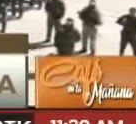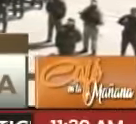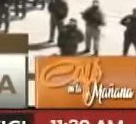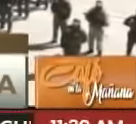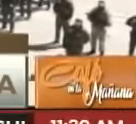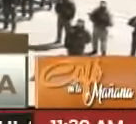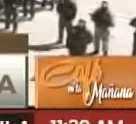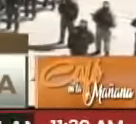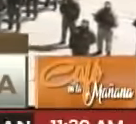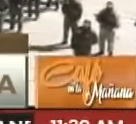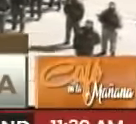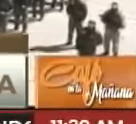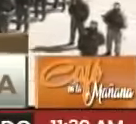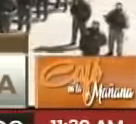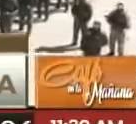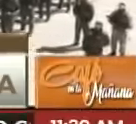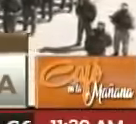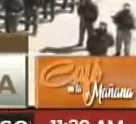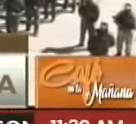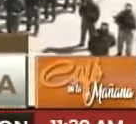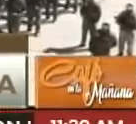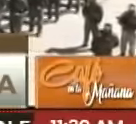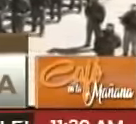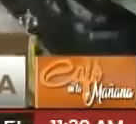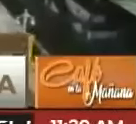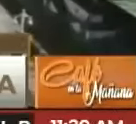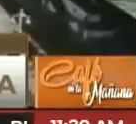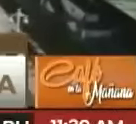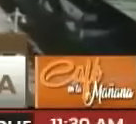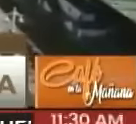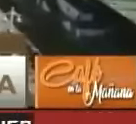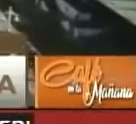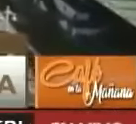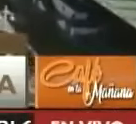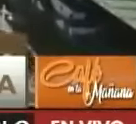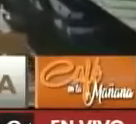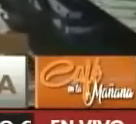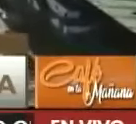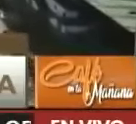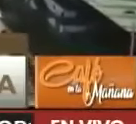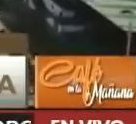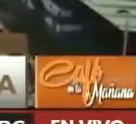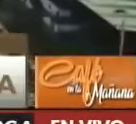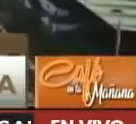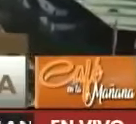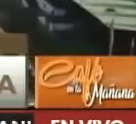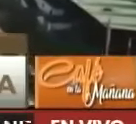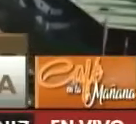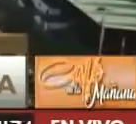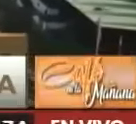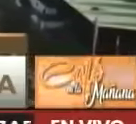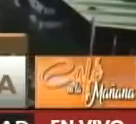Nacional Bolivariana, medios de comunicación social, señoras y señores.